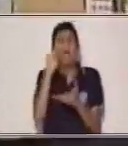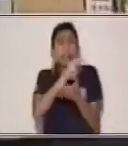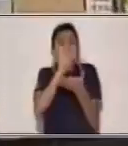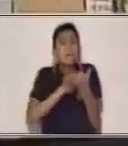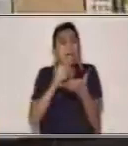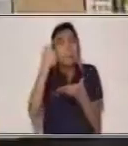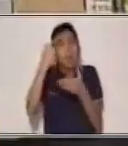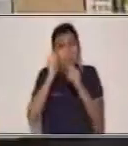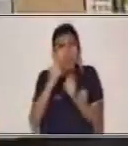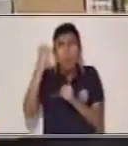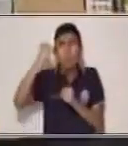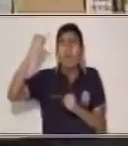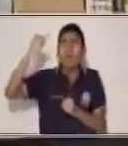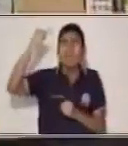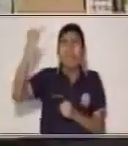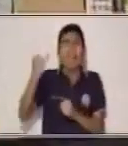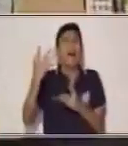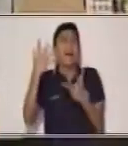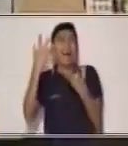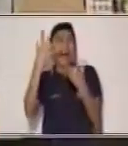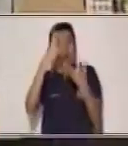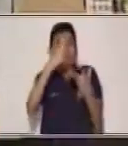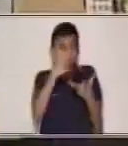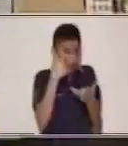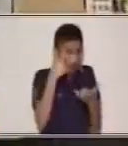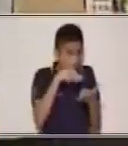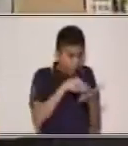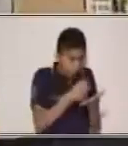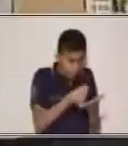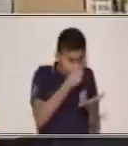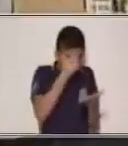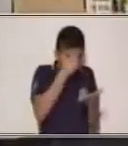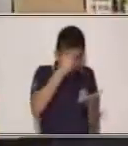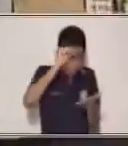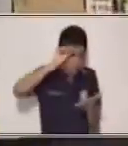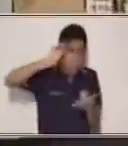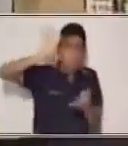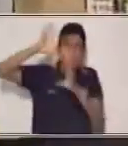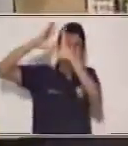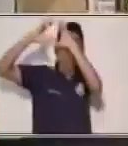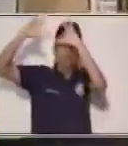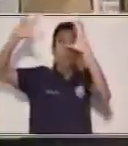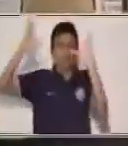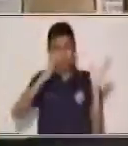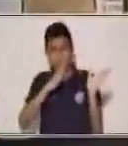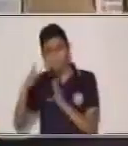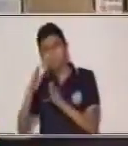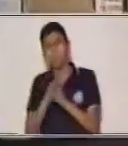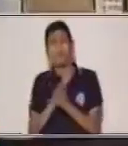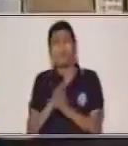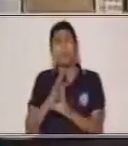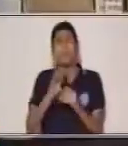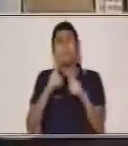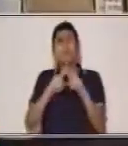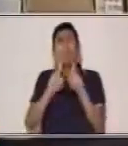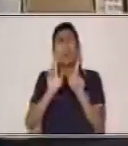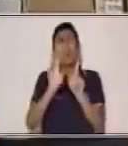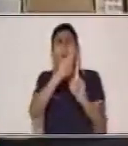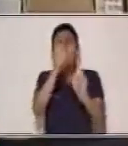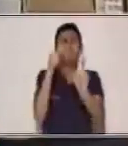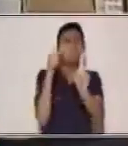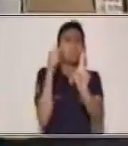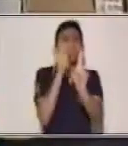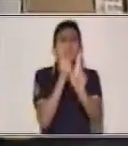breves, concisas, que lleguen al punto que quieren dar. Te vuelvo a decir que la finalidad del cuento no es una